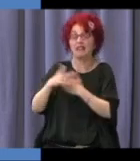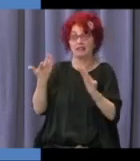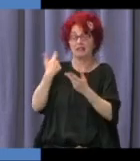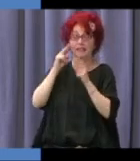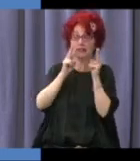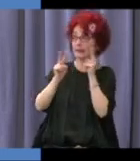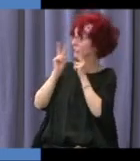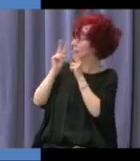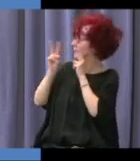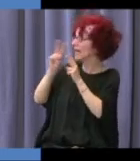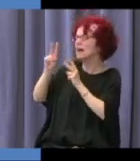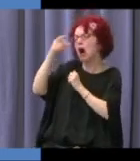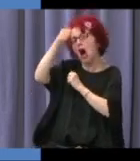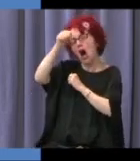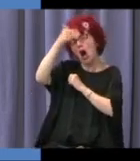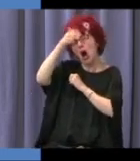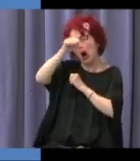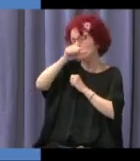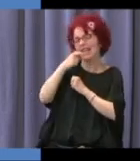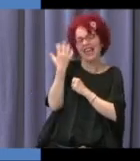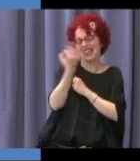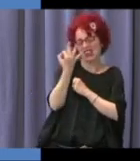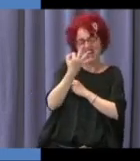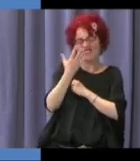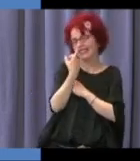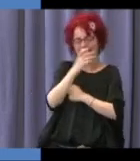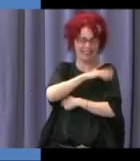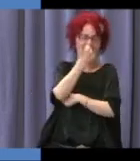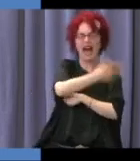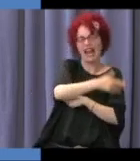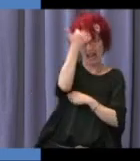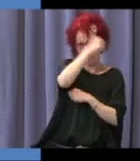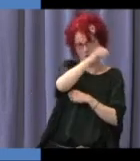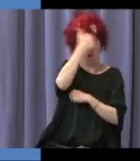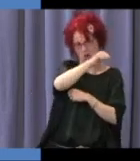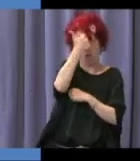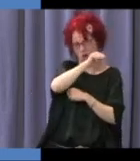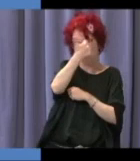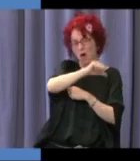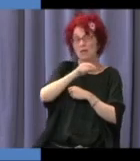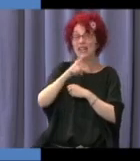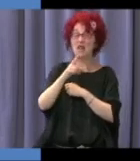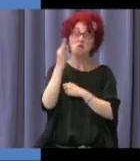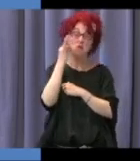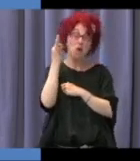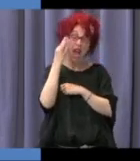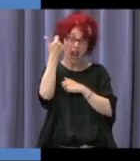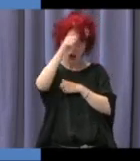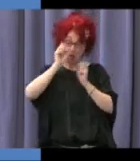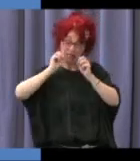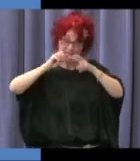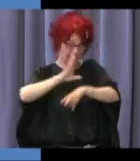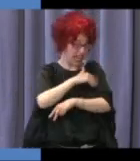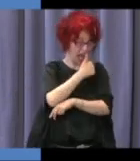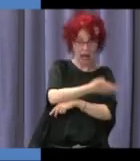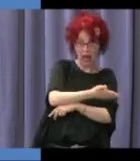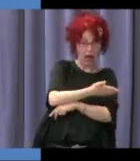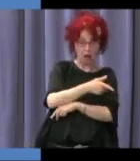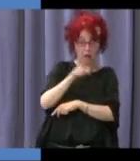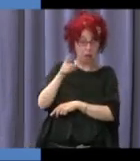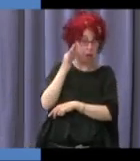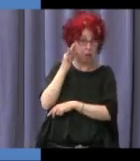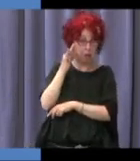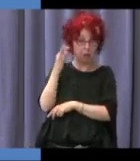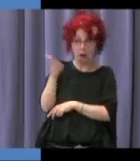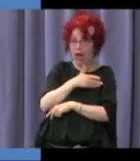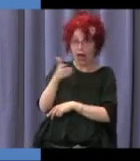como dependiente del hombre, casa donde manda mujer no vale un alfiler, o la mujer sin hombre es como fuego sin leña. Y estos refranes que